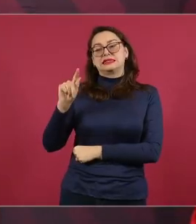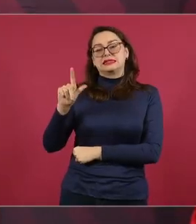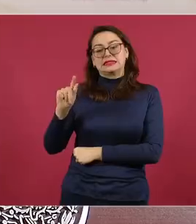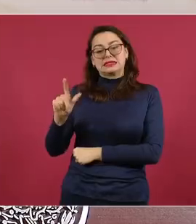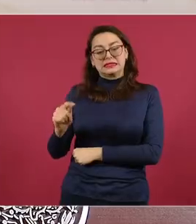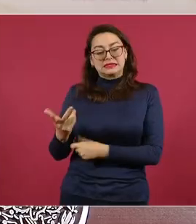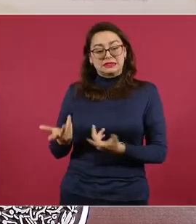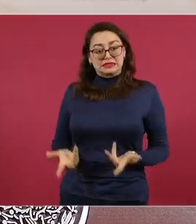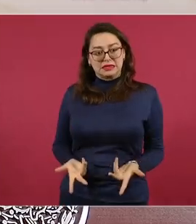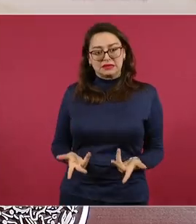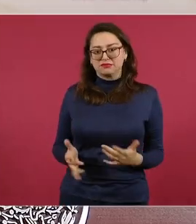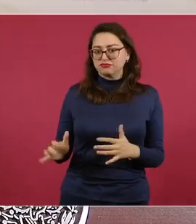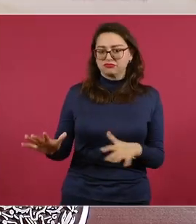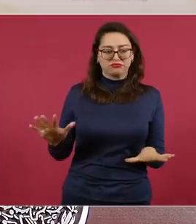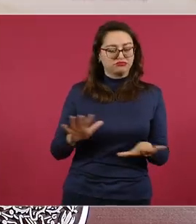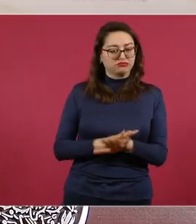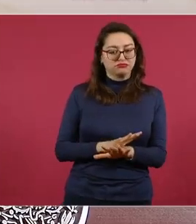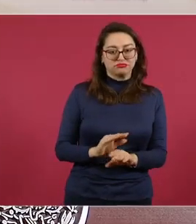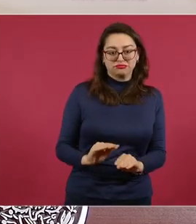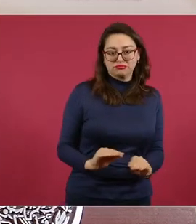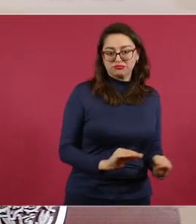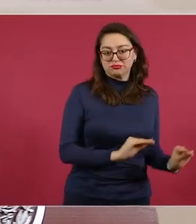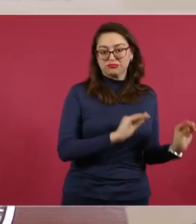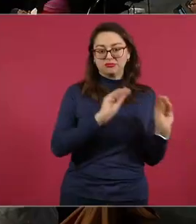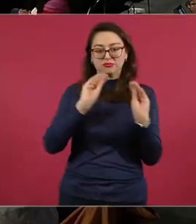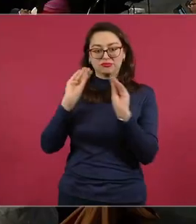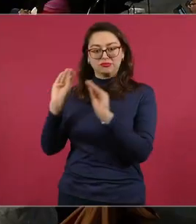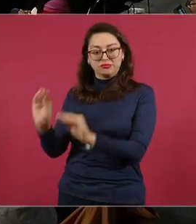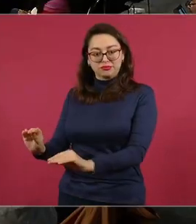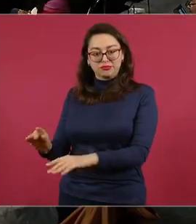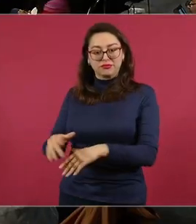a poblar. Todo esto que estamos viendo